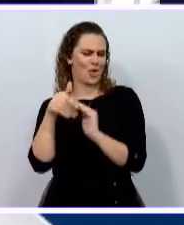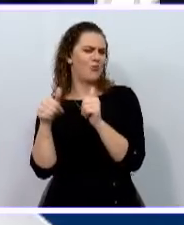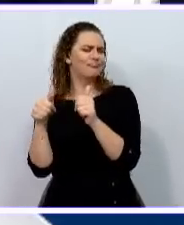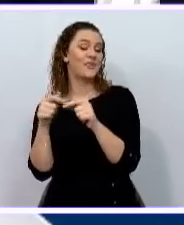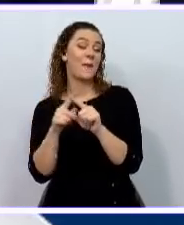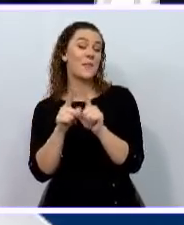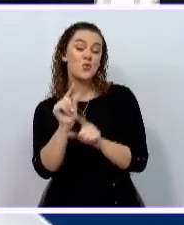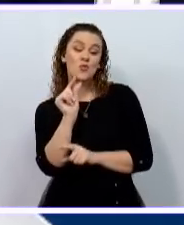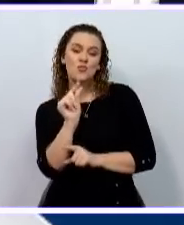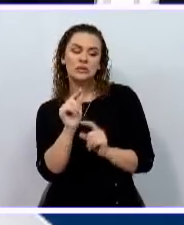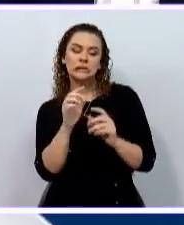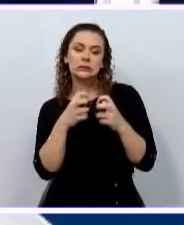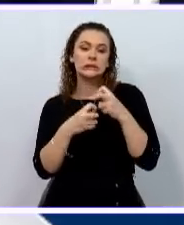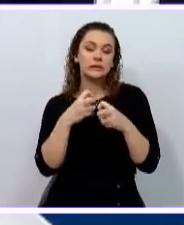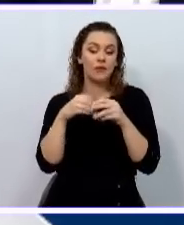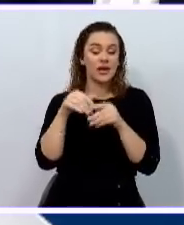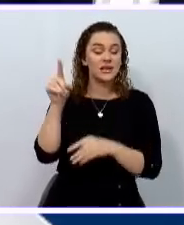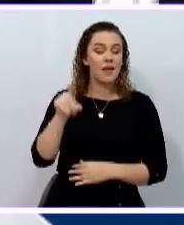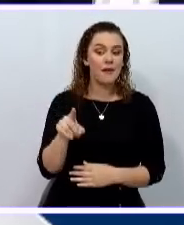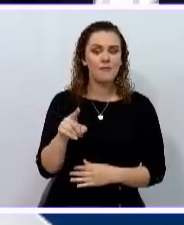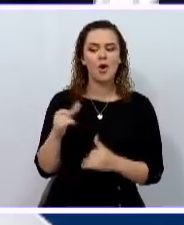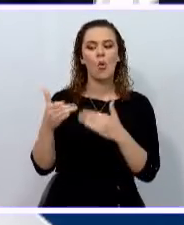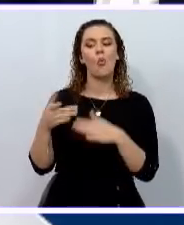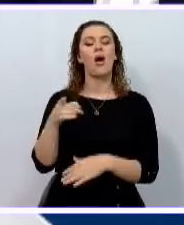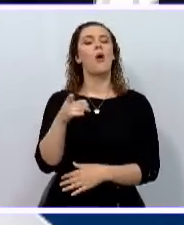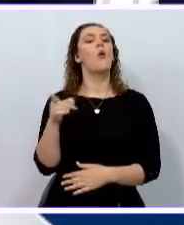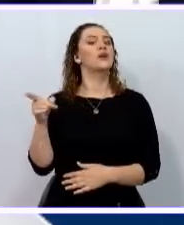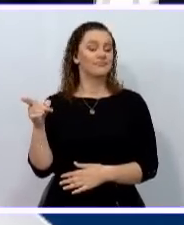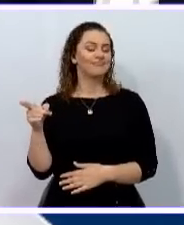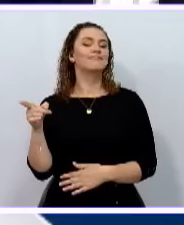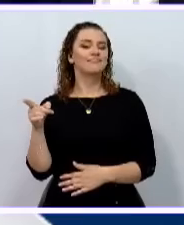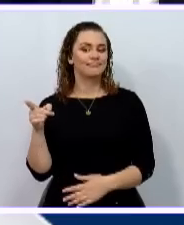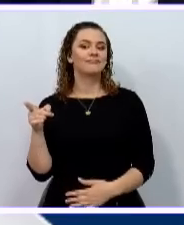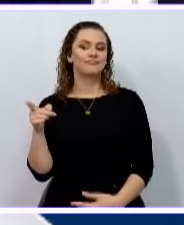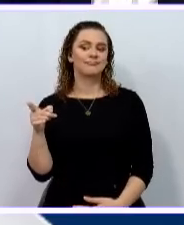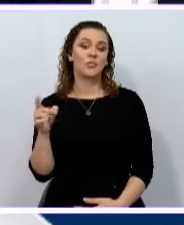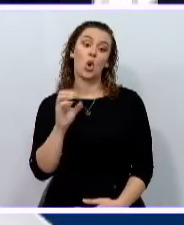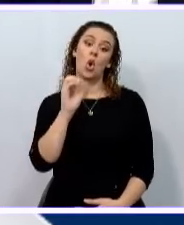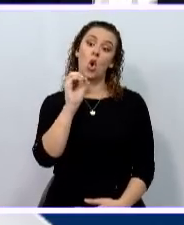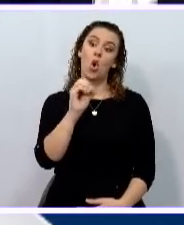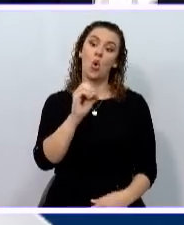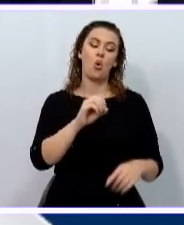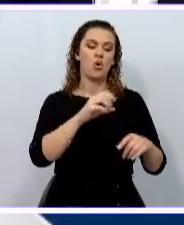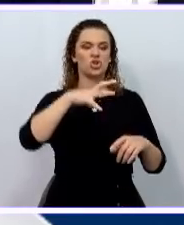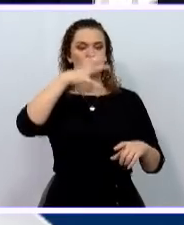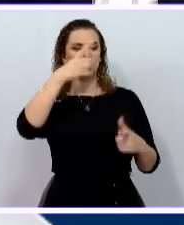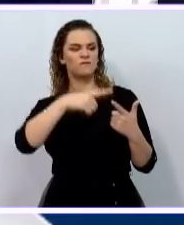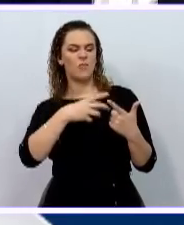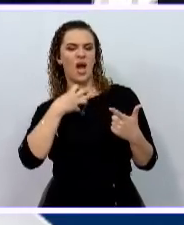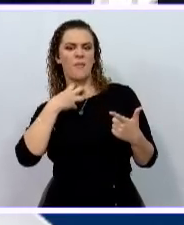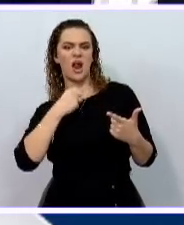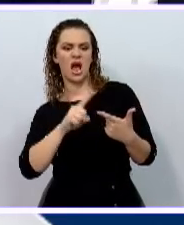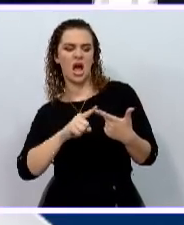pero un poquito de caos en Saprissa y hay jugadores que o los nubla la soberbia o la arrogancia